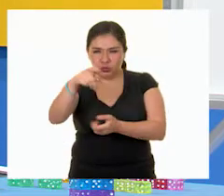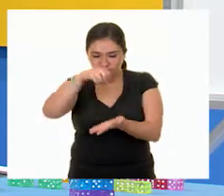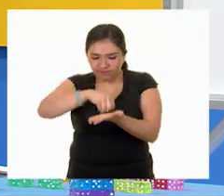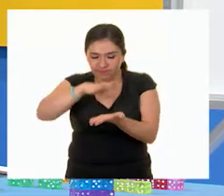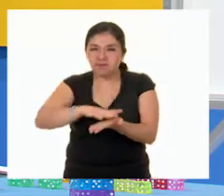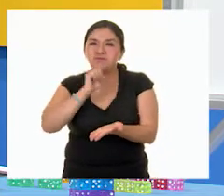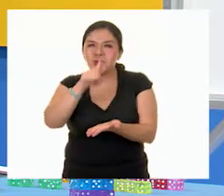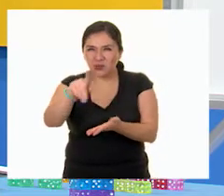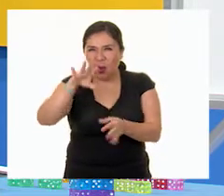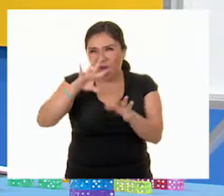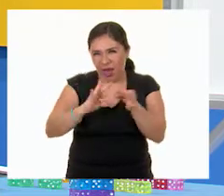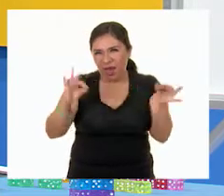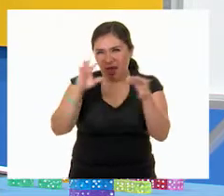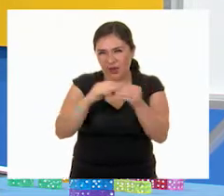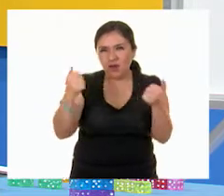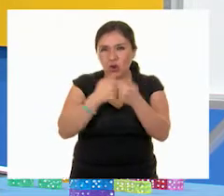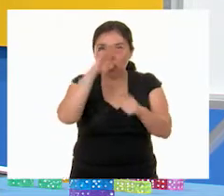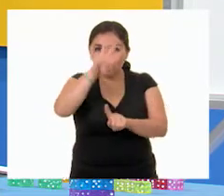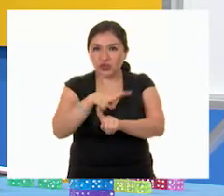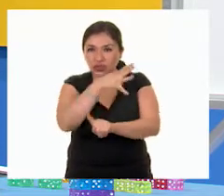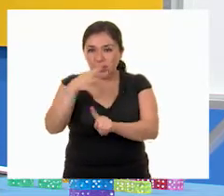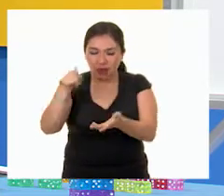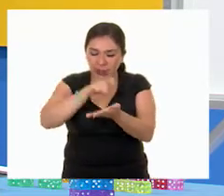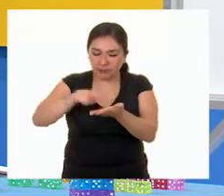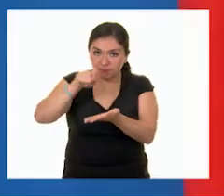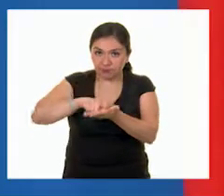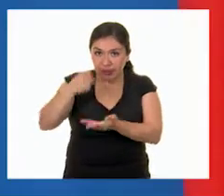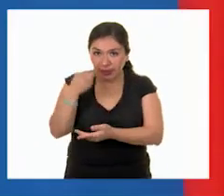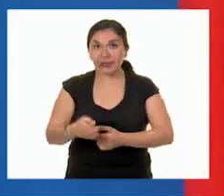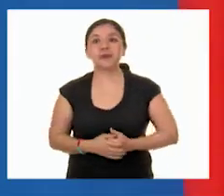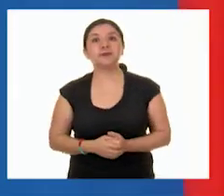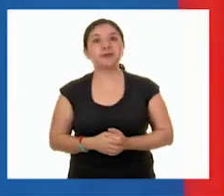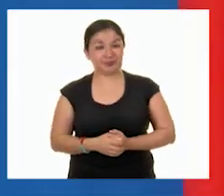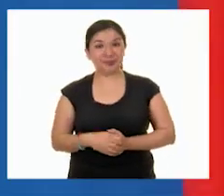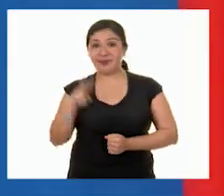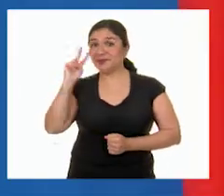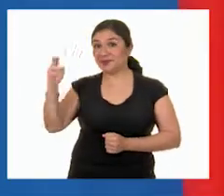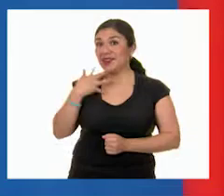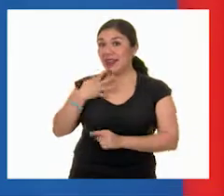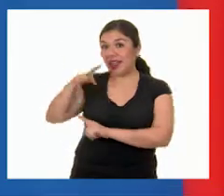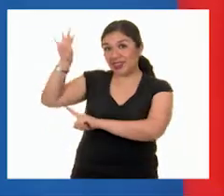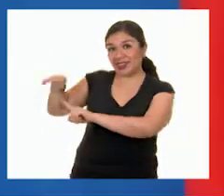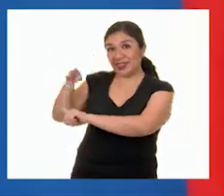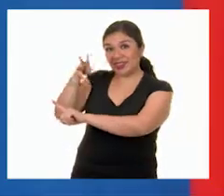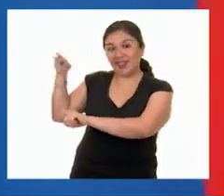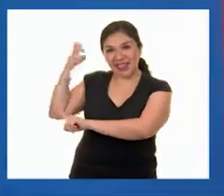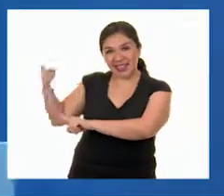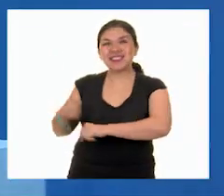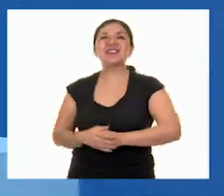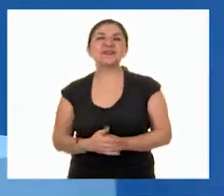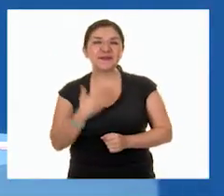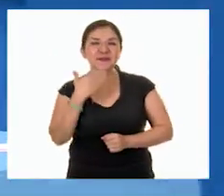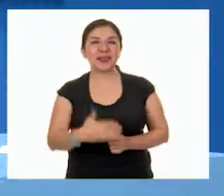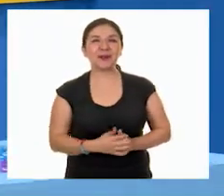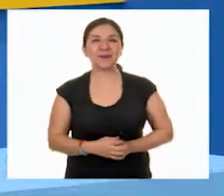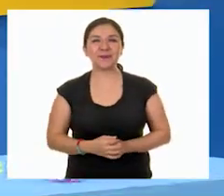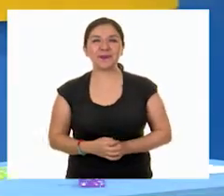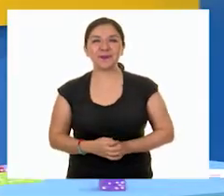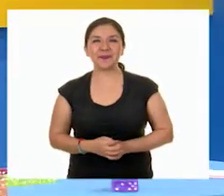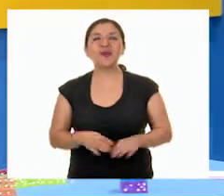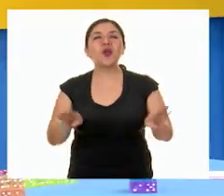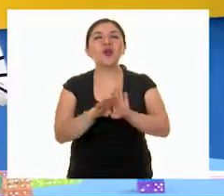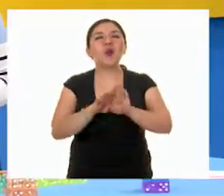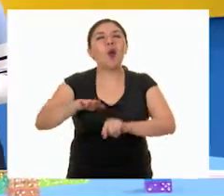esas dimensiones en la tabla. Ah, y ve que tenemos aquí atrás nuestra tabla, como las que hemos